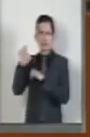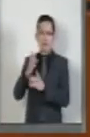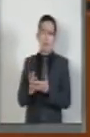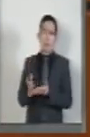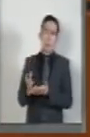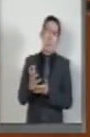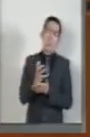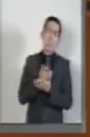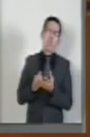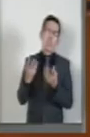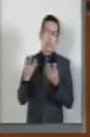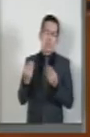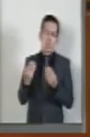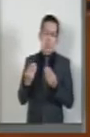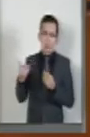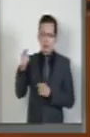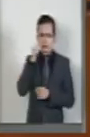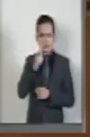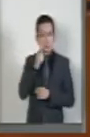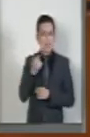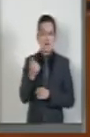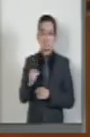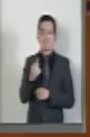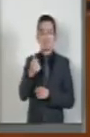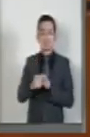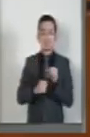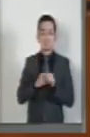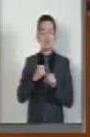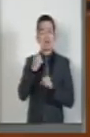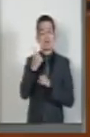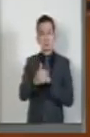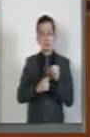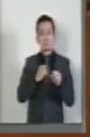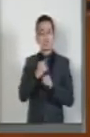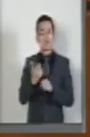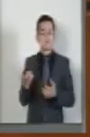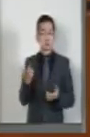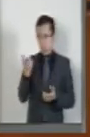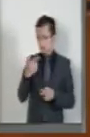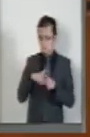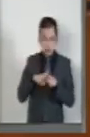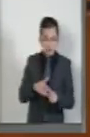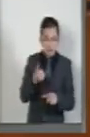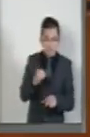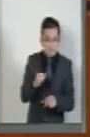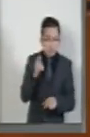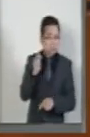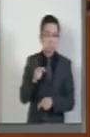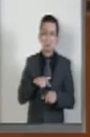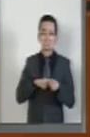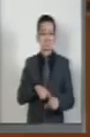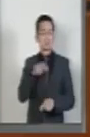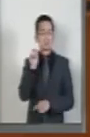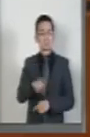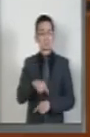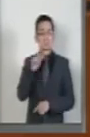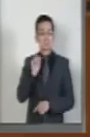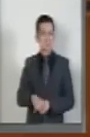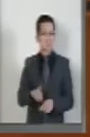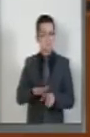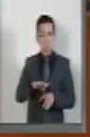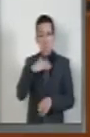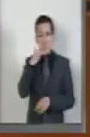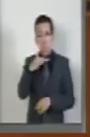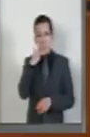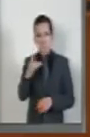surgen cada sexenio. Hacerlo así es perpetuar el círculo vicioso de corrupción y de